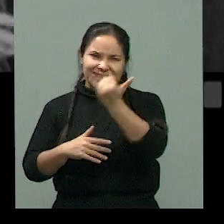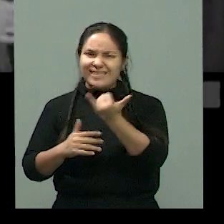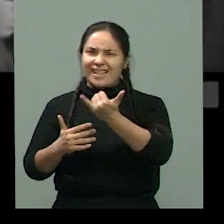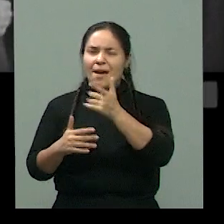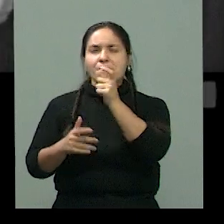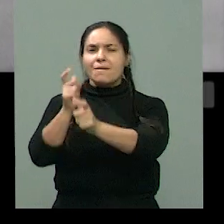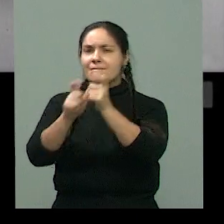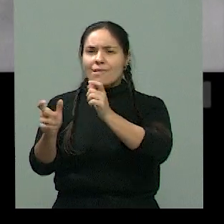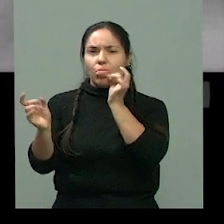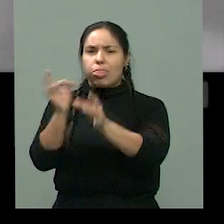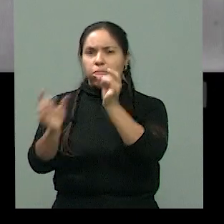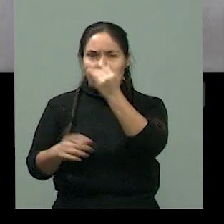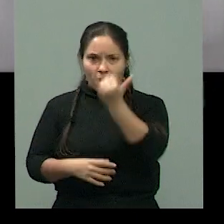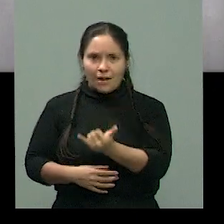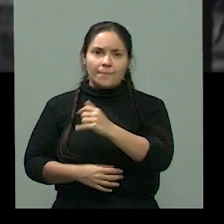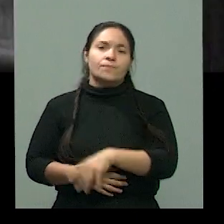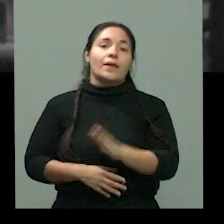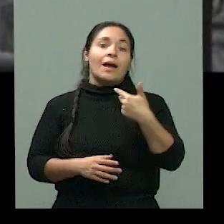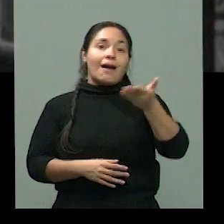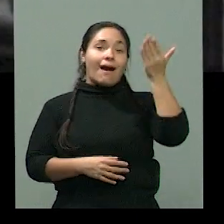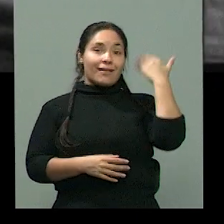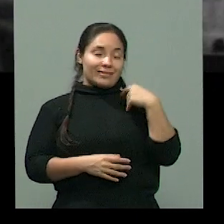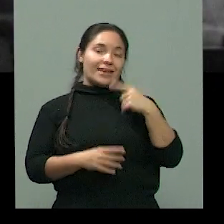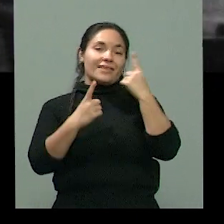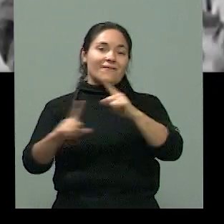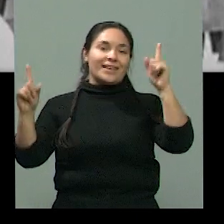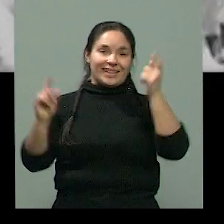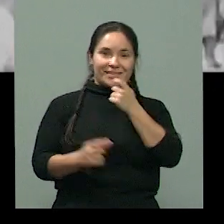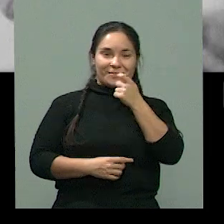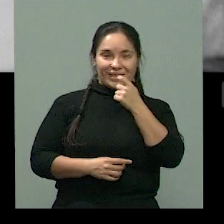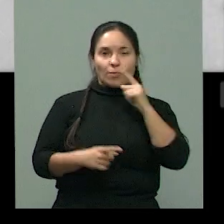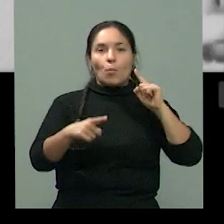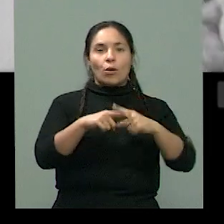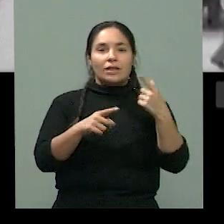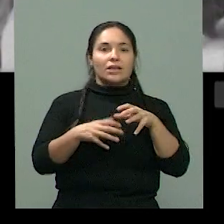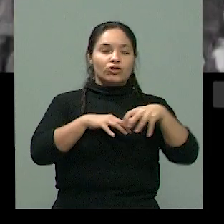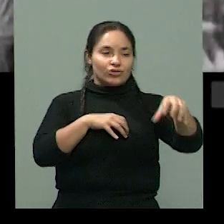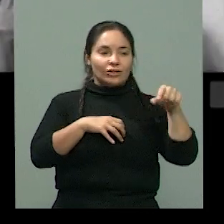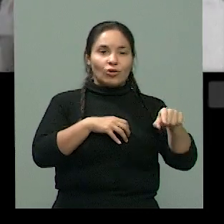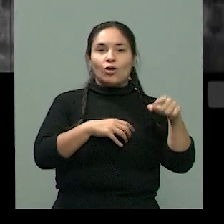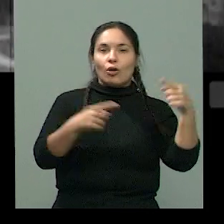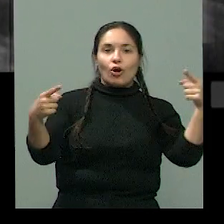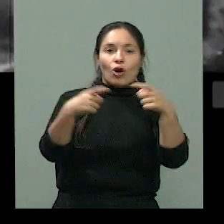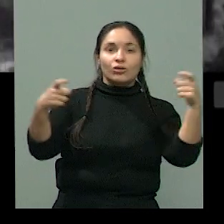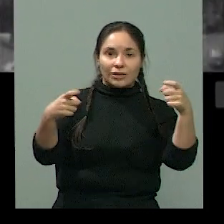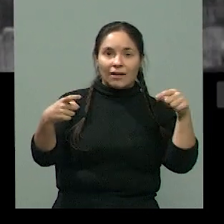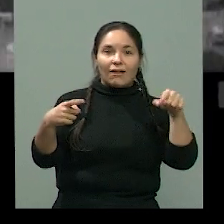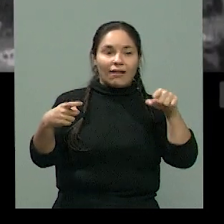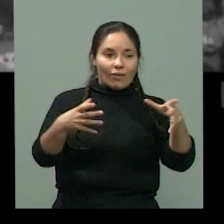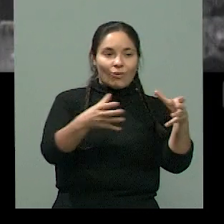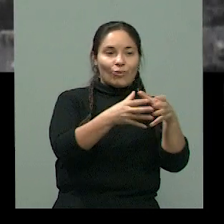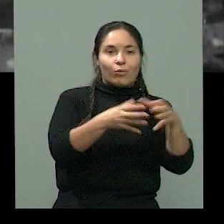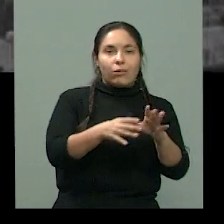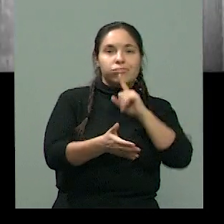sector político pensaba distinto, tiró una bomba en una plaza y mató gente. Claro. Convengamos que en